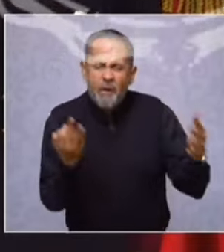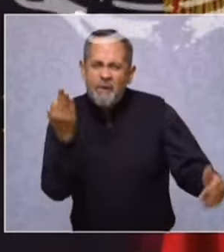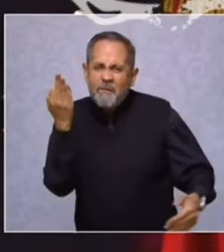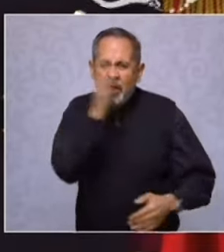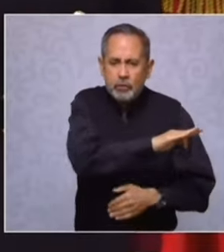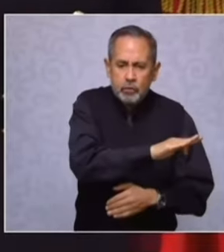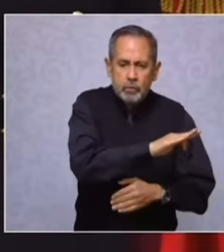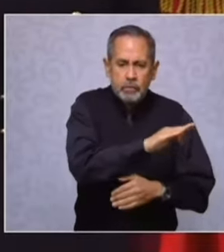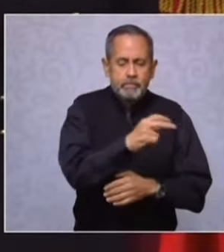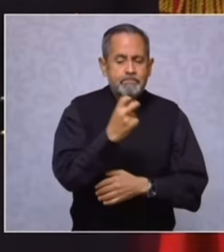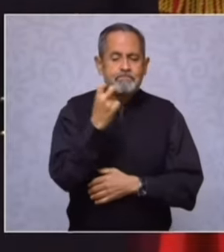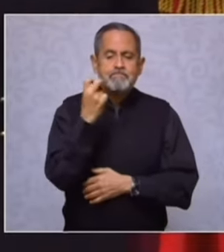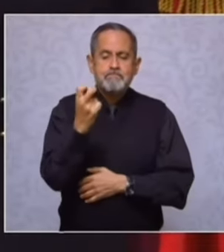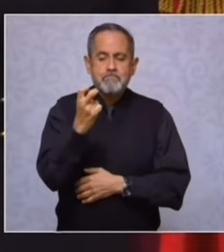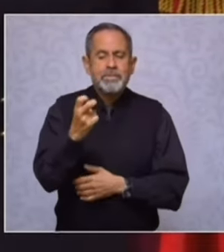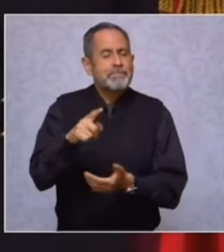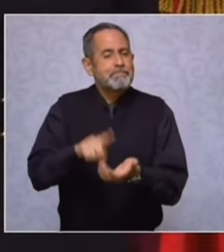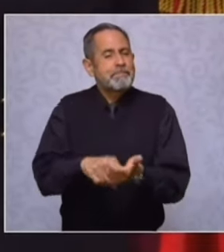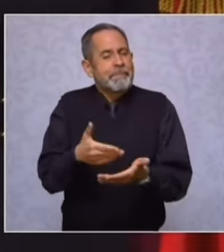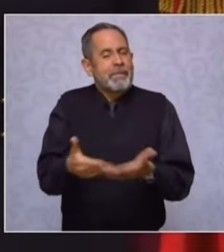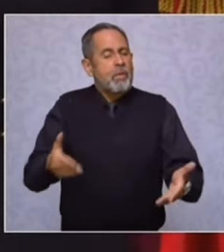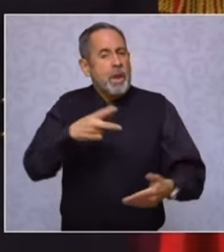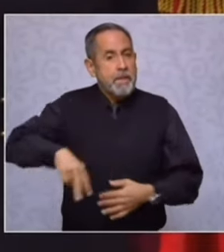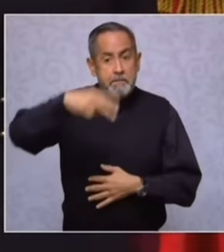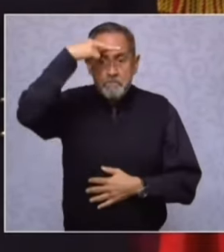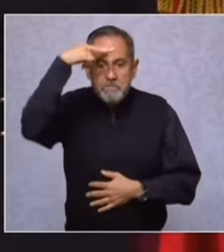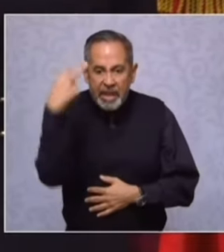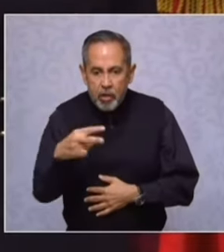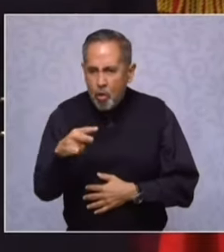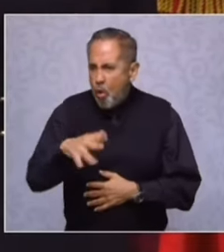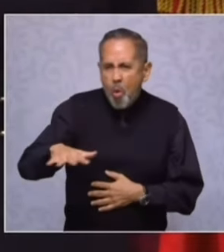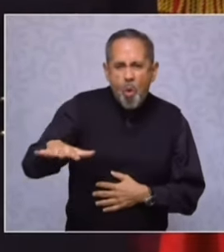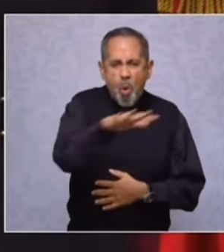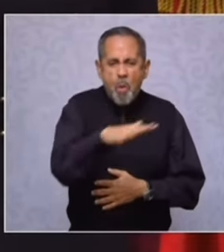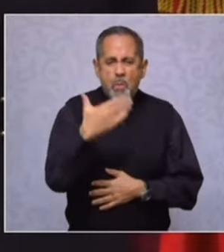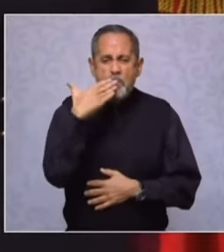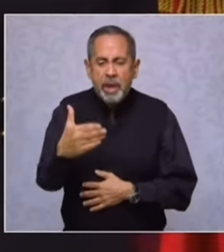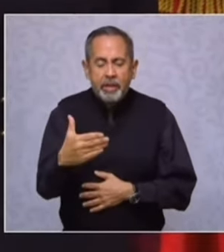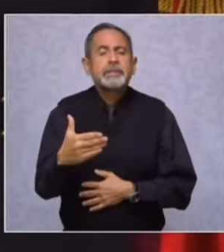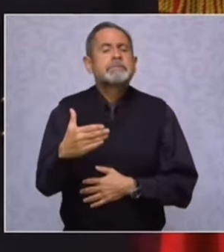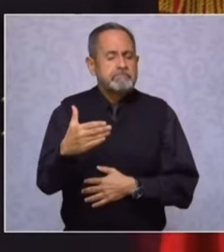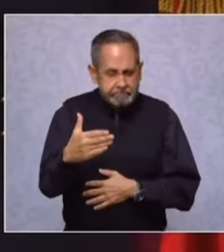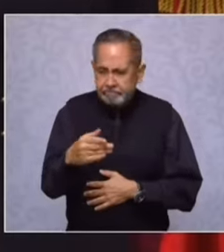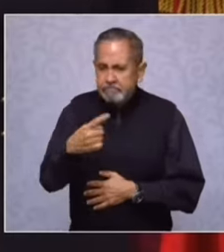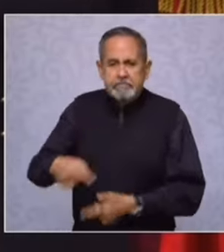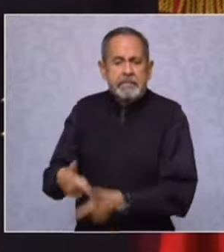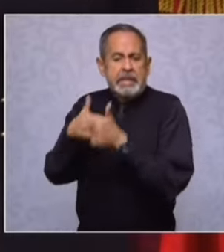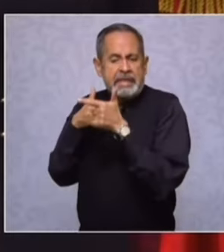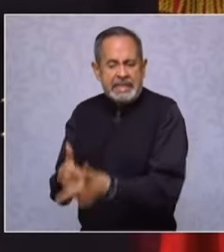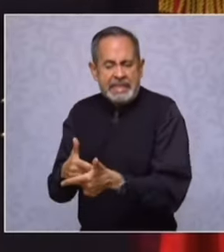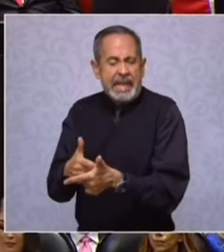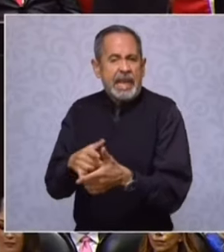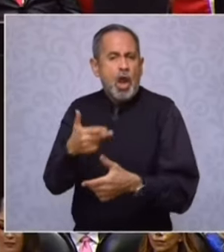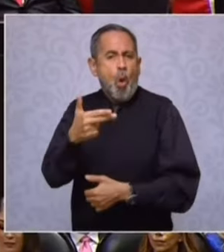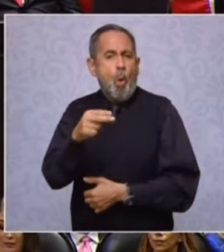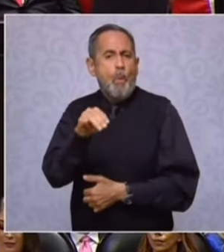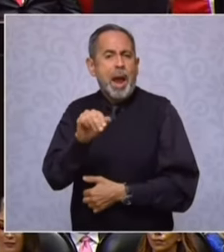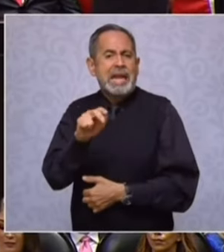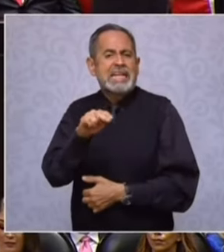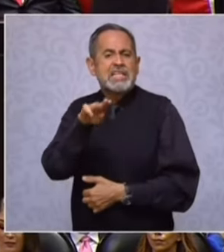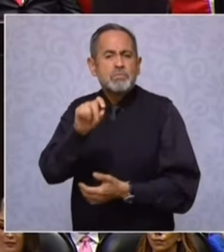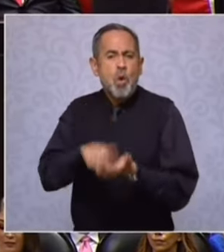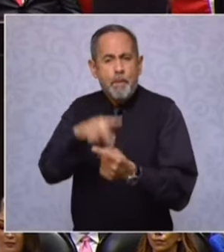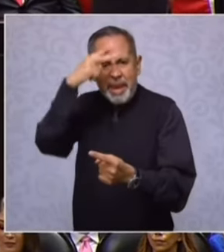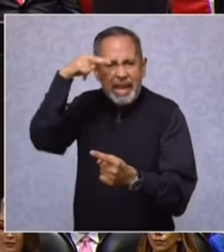Por ello, para bien de México, de todas y todos, vamos a continuar con el humanismo mexicano, con